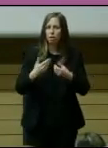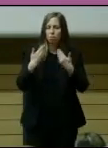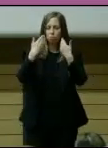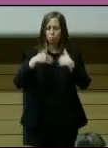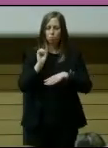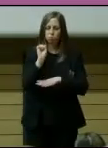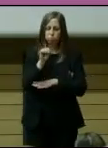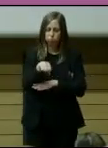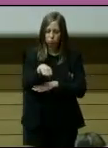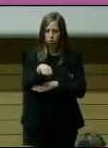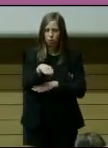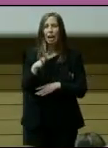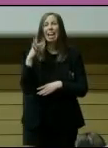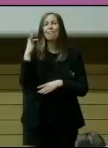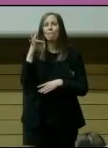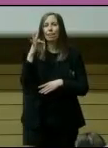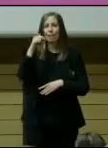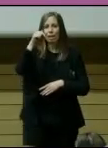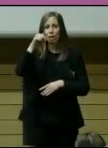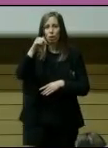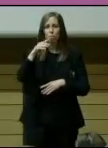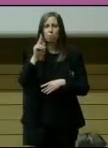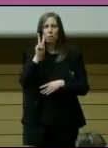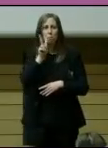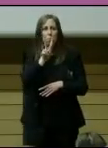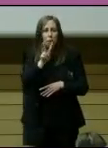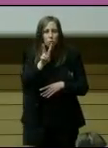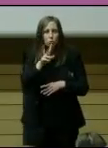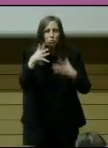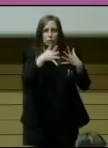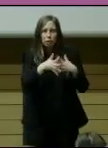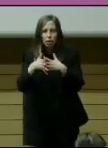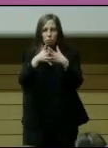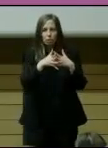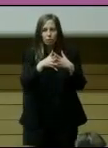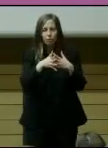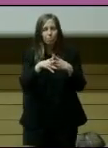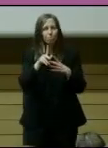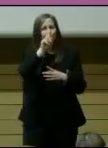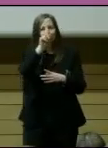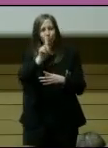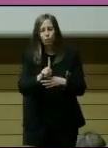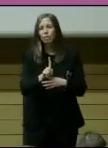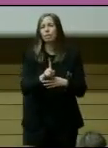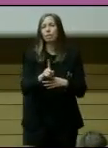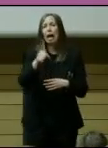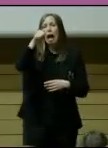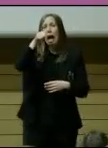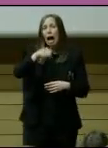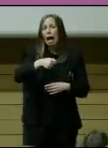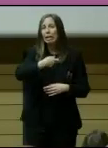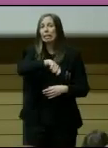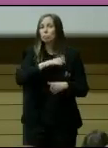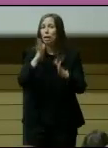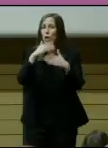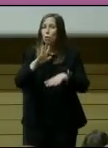el fentanilo, pero por eso el fentanilo que hemos visto allí por las imágenes virales, eso no tenemos de momento